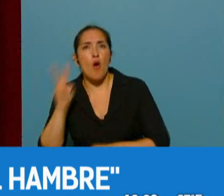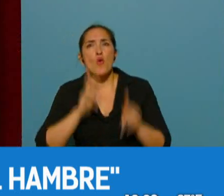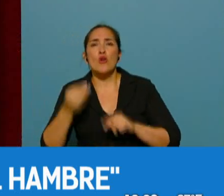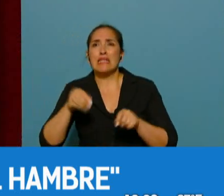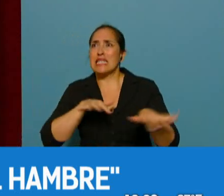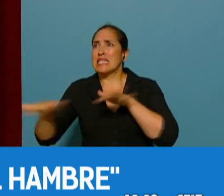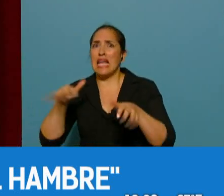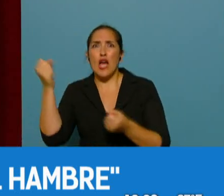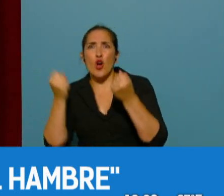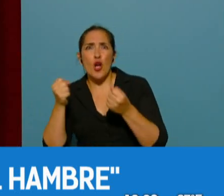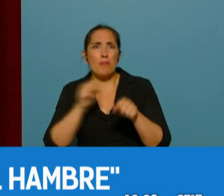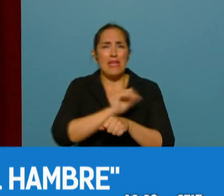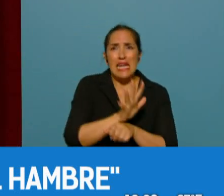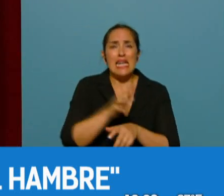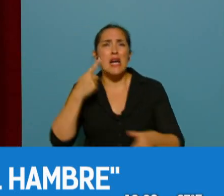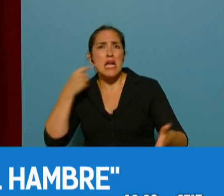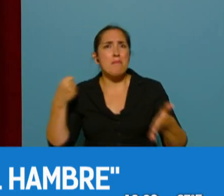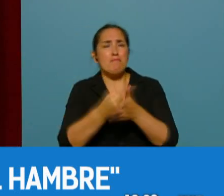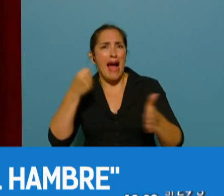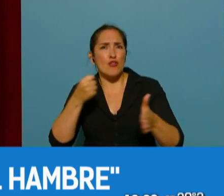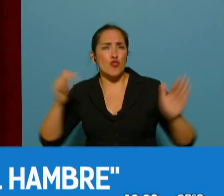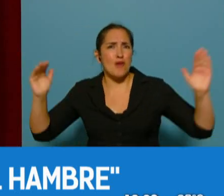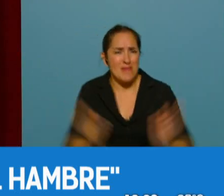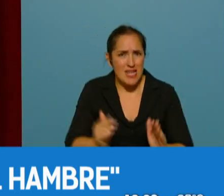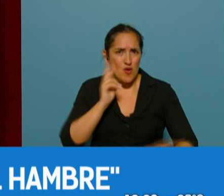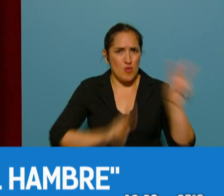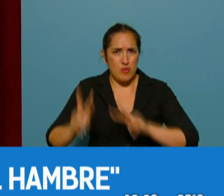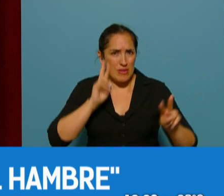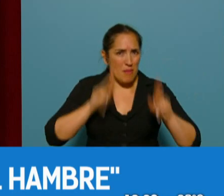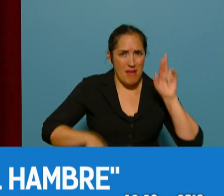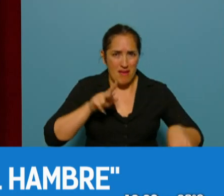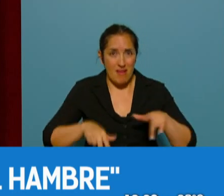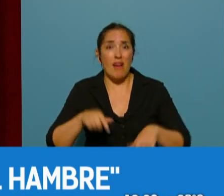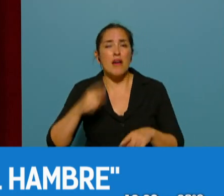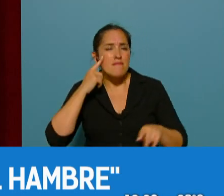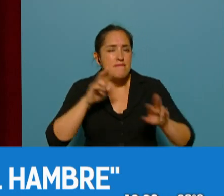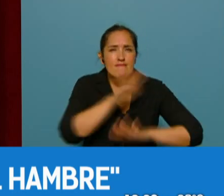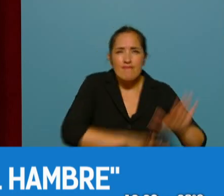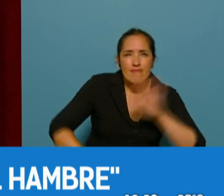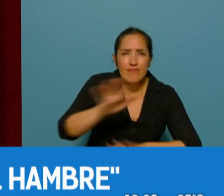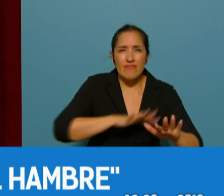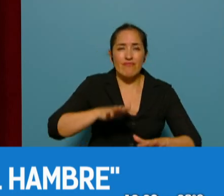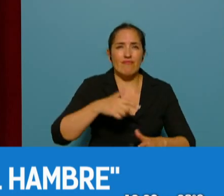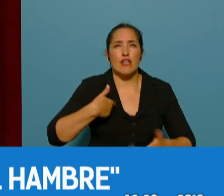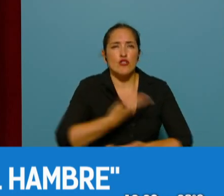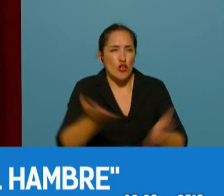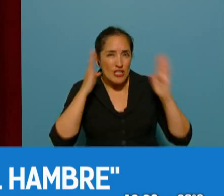posible fue nuestra decisión política. Las políticas sociales aplicadas han permitido